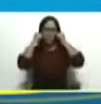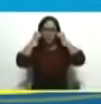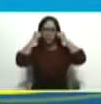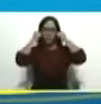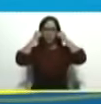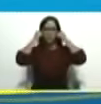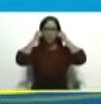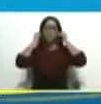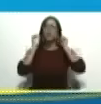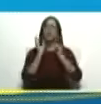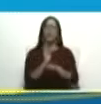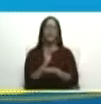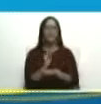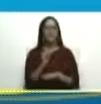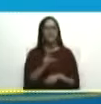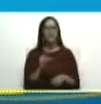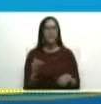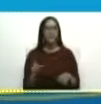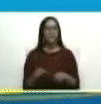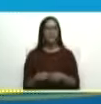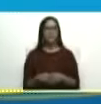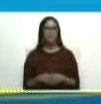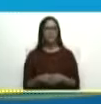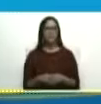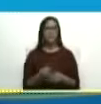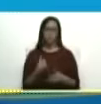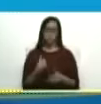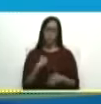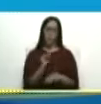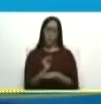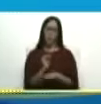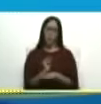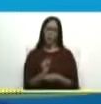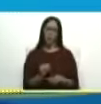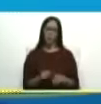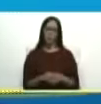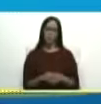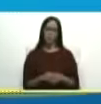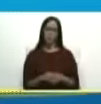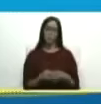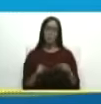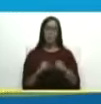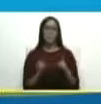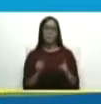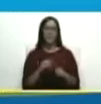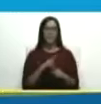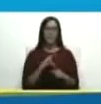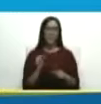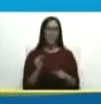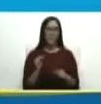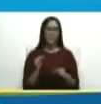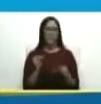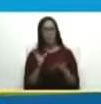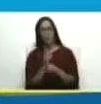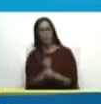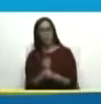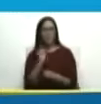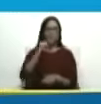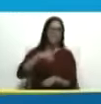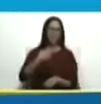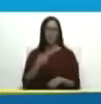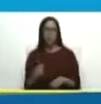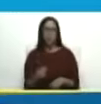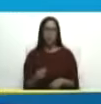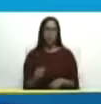cuídate de esta gente. Yo me cuido, pero no es que creo o no crea. Es